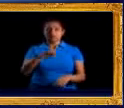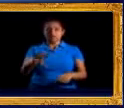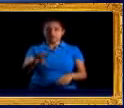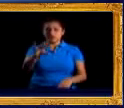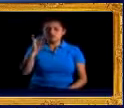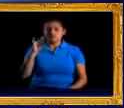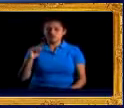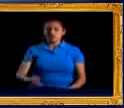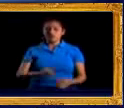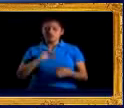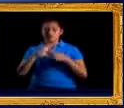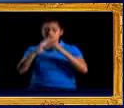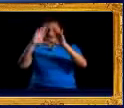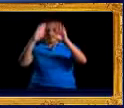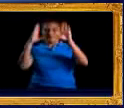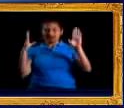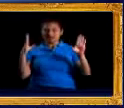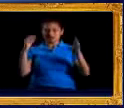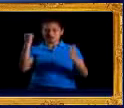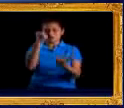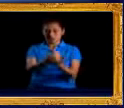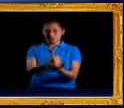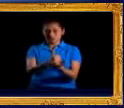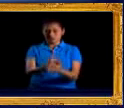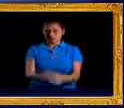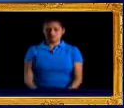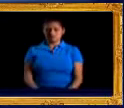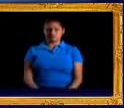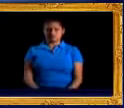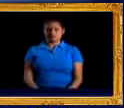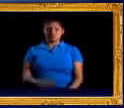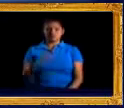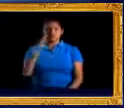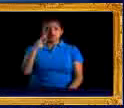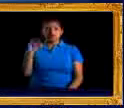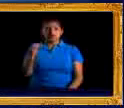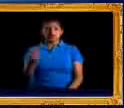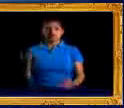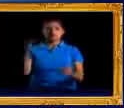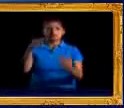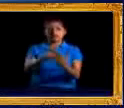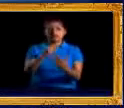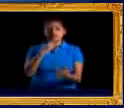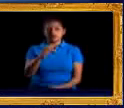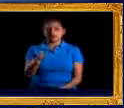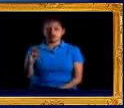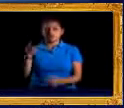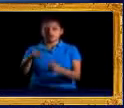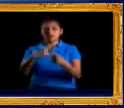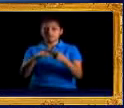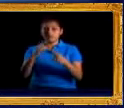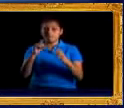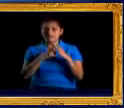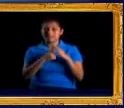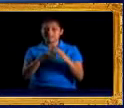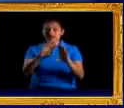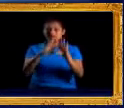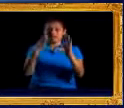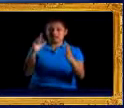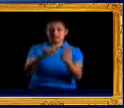digno de abrir, hermano, los sellos. Y mire lo que trae, hermano, que cuando empieza a abrir el